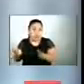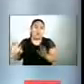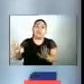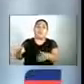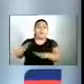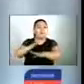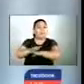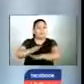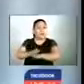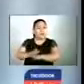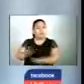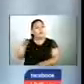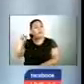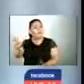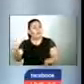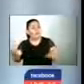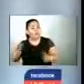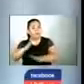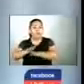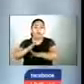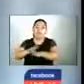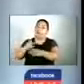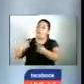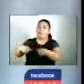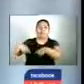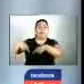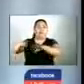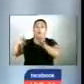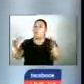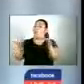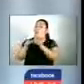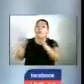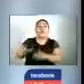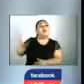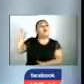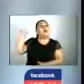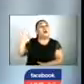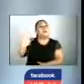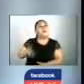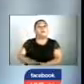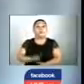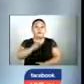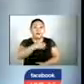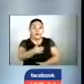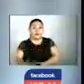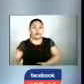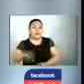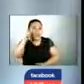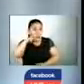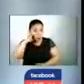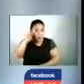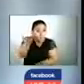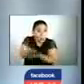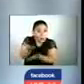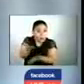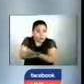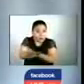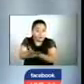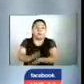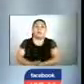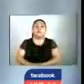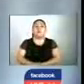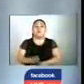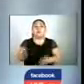defienden. Lo único que defienden es que nada cambie y que todo vuelva a ser como antes, eso dice el mandatario. ¿Qué más pruebas quieren? Señala.